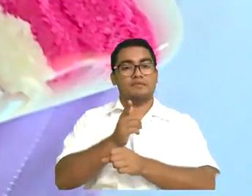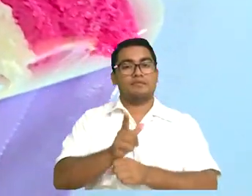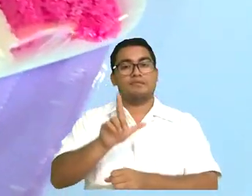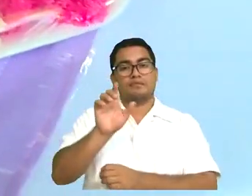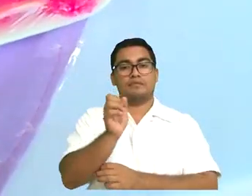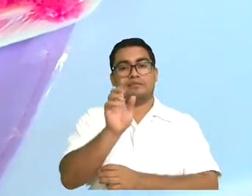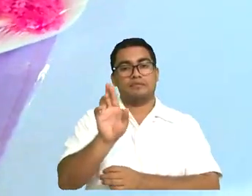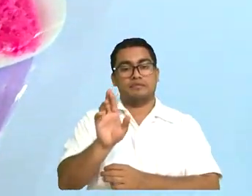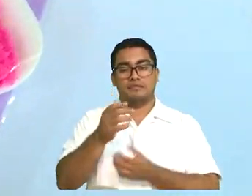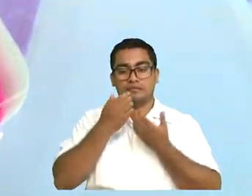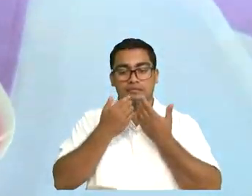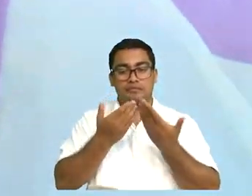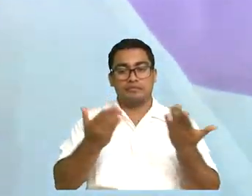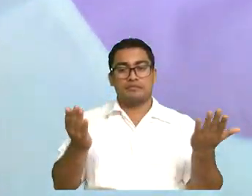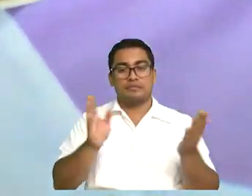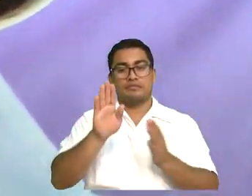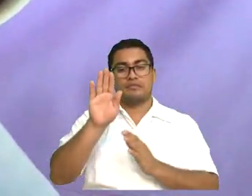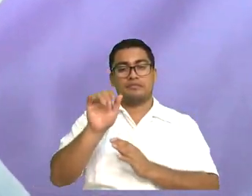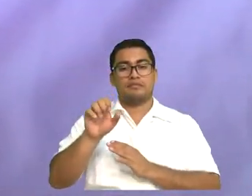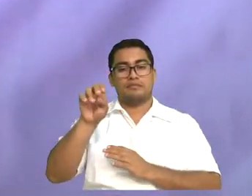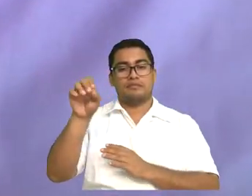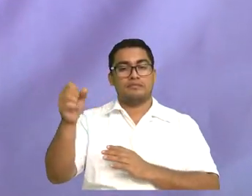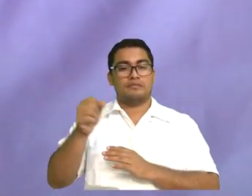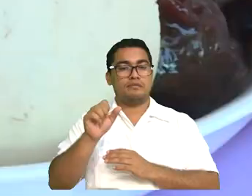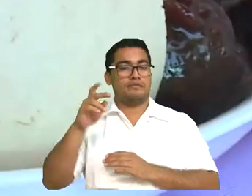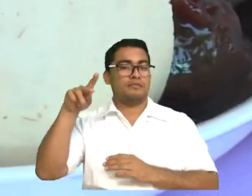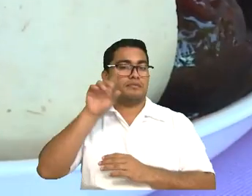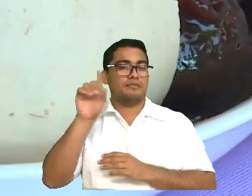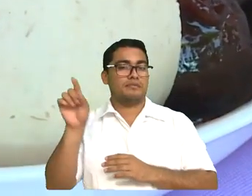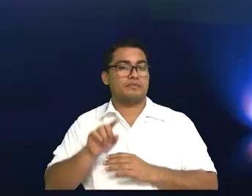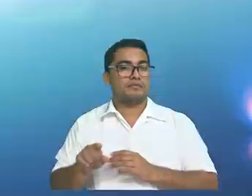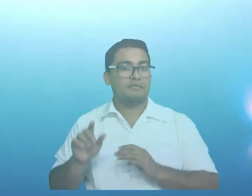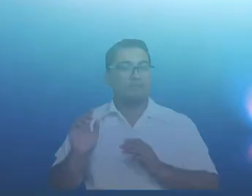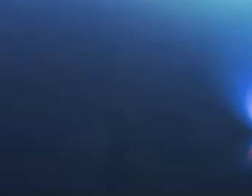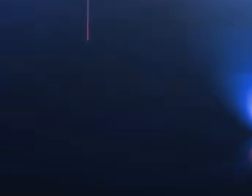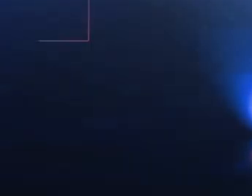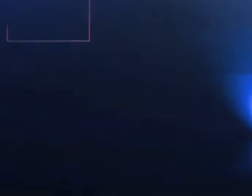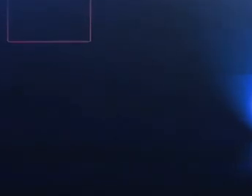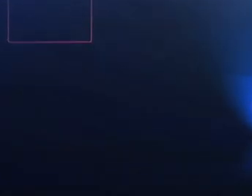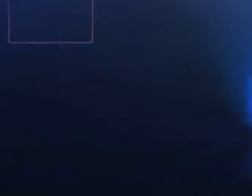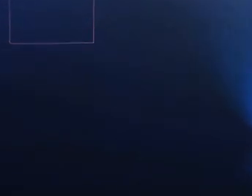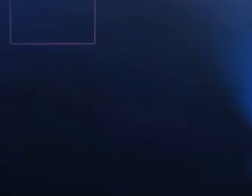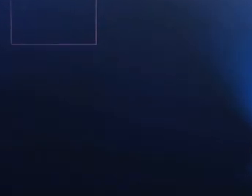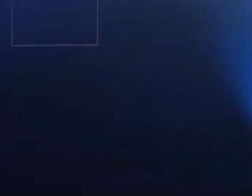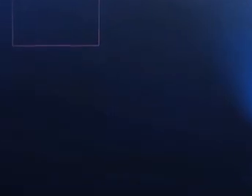de Lester Mora, para el canal parlamentario les informó Vanessa Paz.